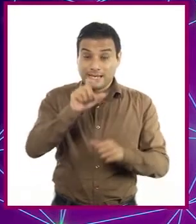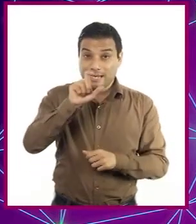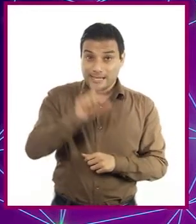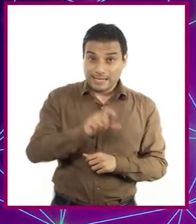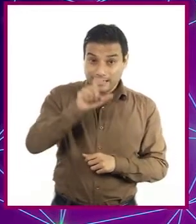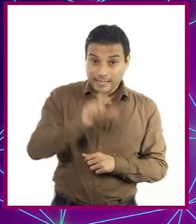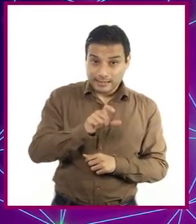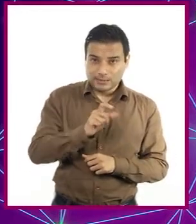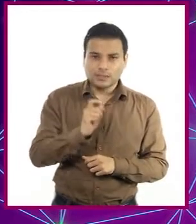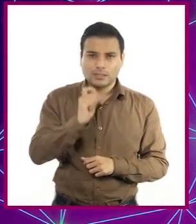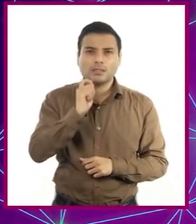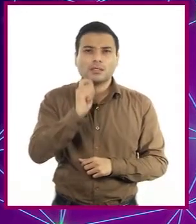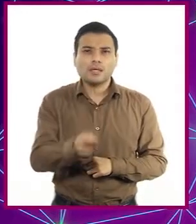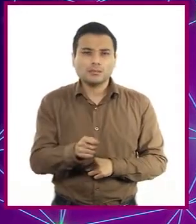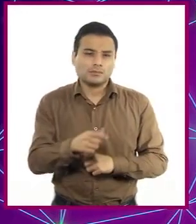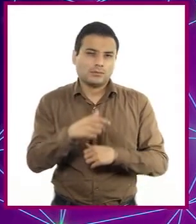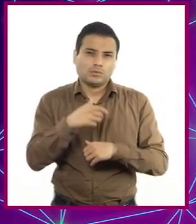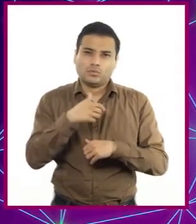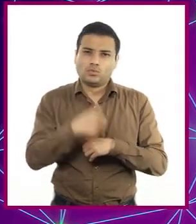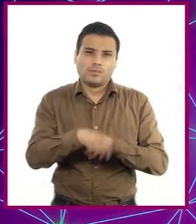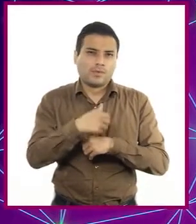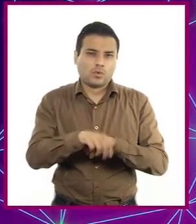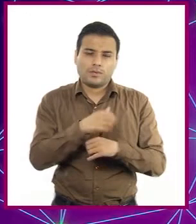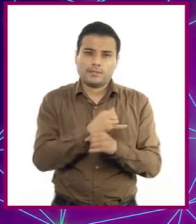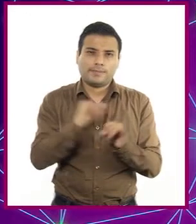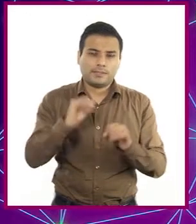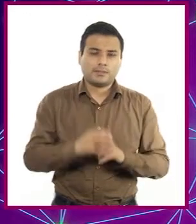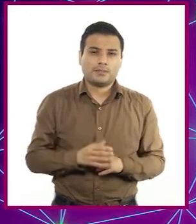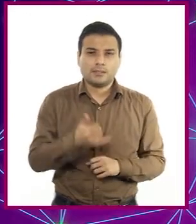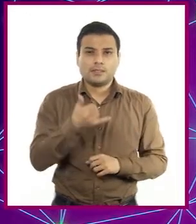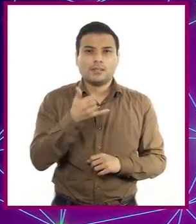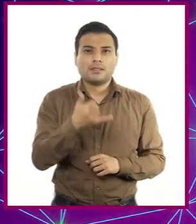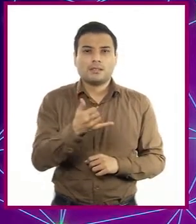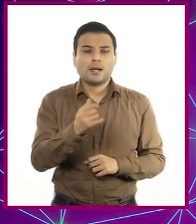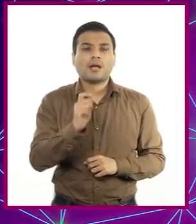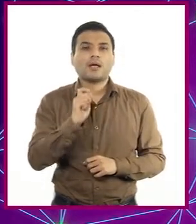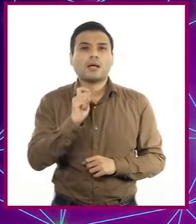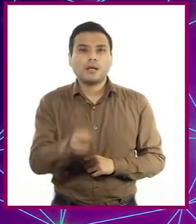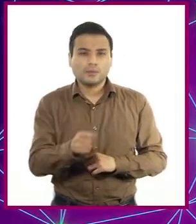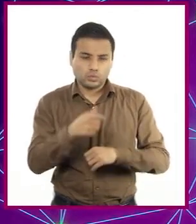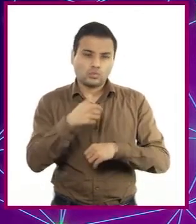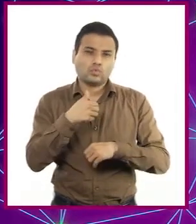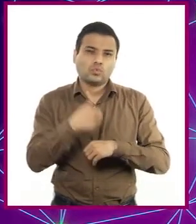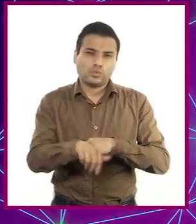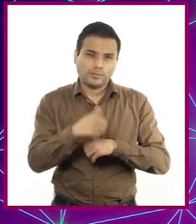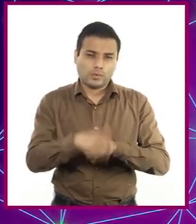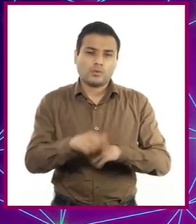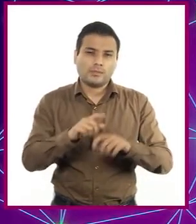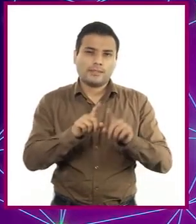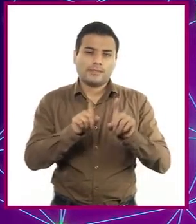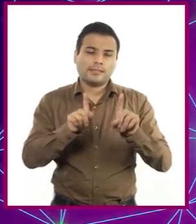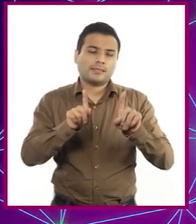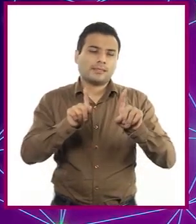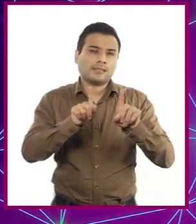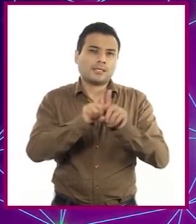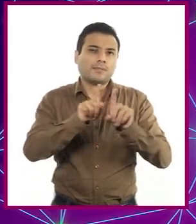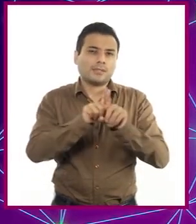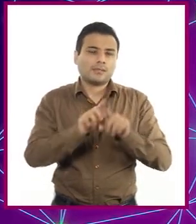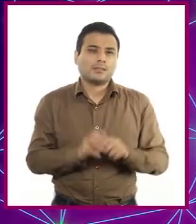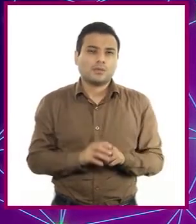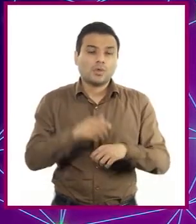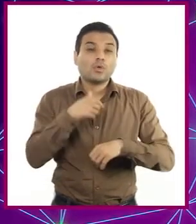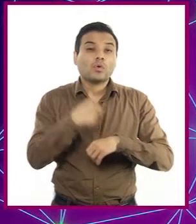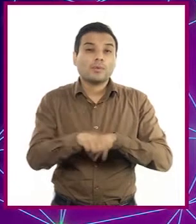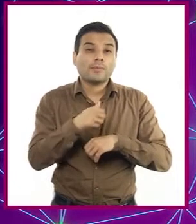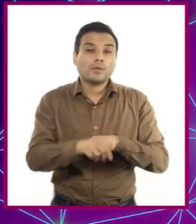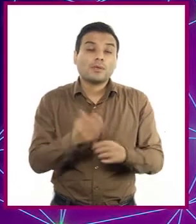a la variable independiente, mientras que la letra y es la variable dependiente, lo cual quiere decir que su valor depende